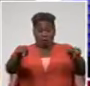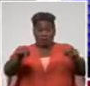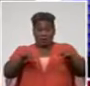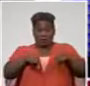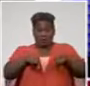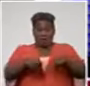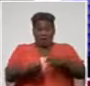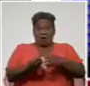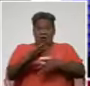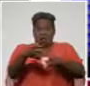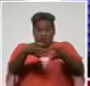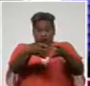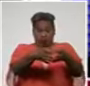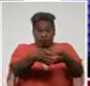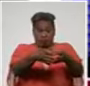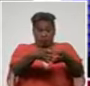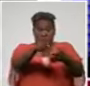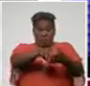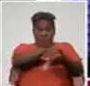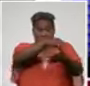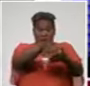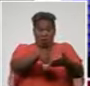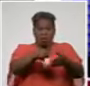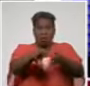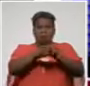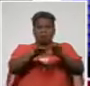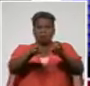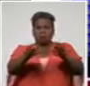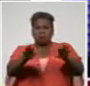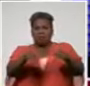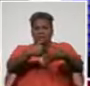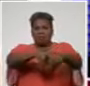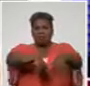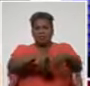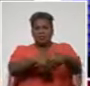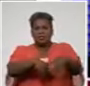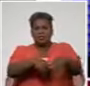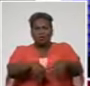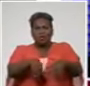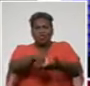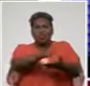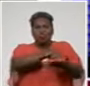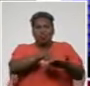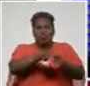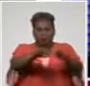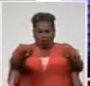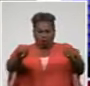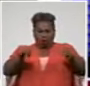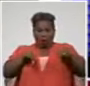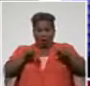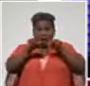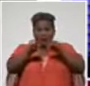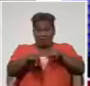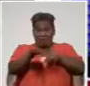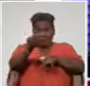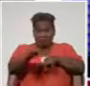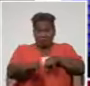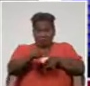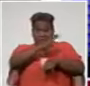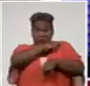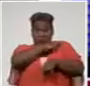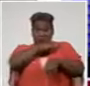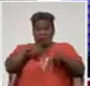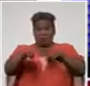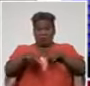los consejos populares. Hemos divulgado en las últimas horas las direcciones de esas oficinas en los consejos populares. Allí se ha dispuesto de un personal administrativo con